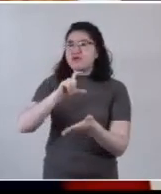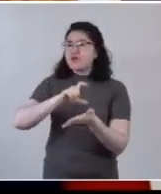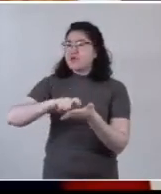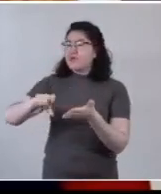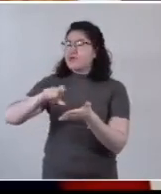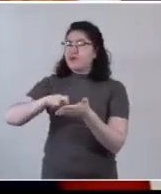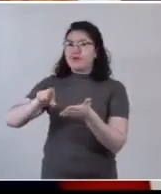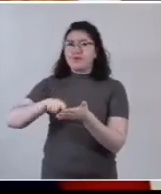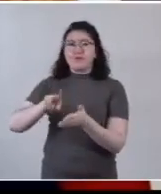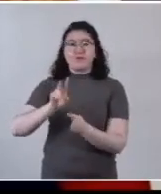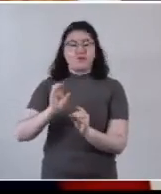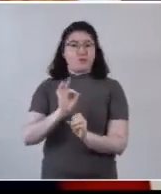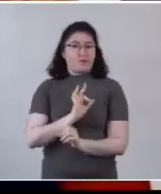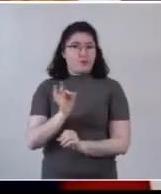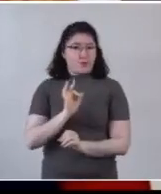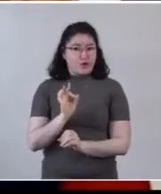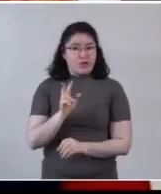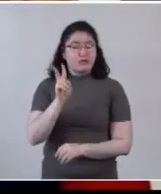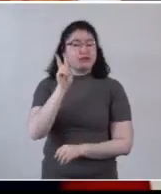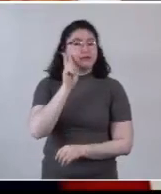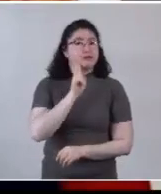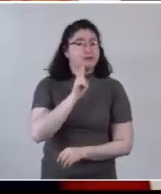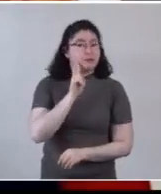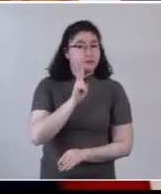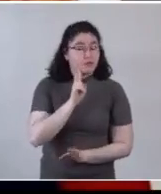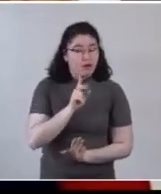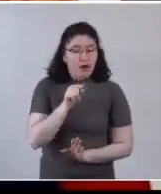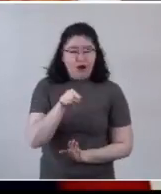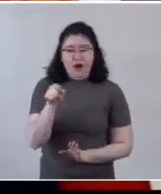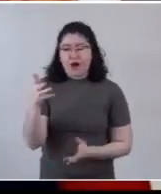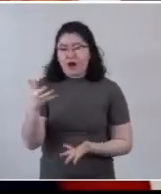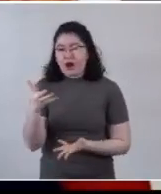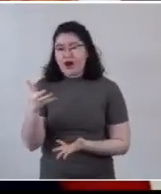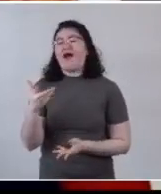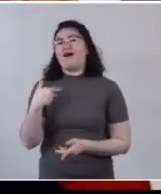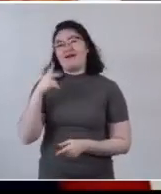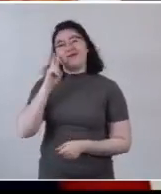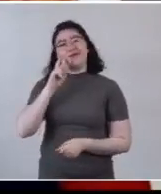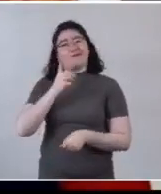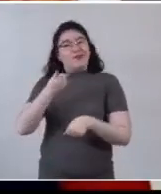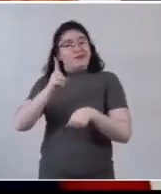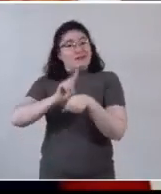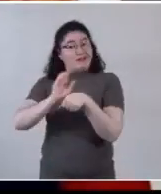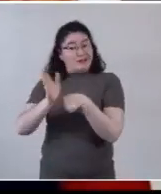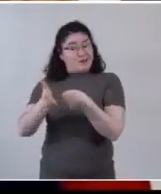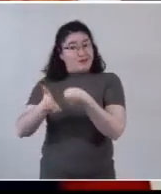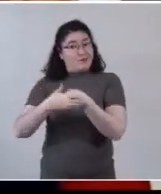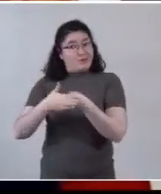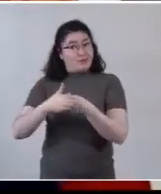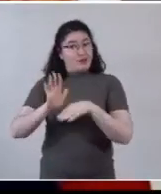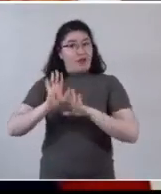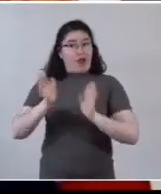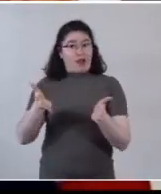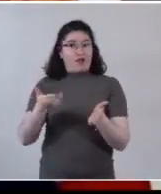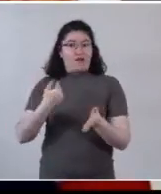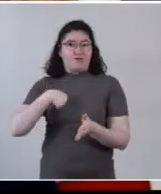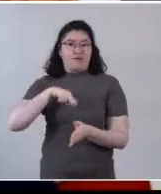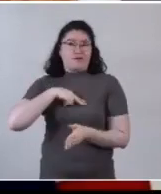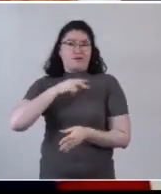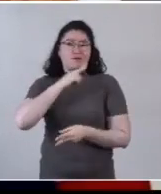varias pruebas, y esperamos que en los próximos días podamos dar